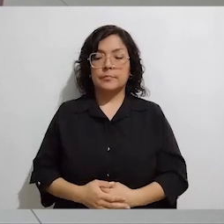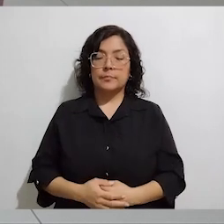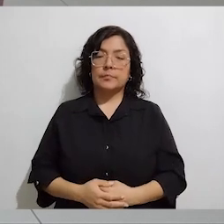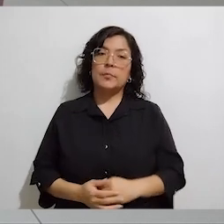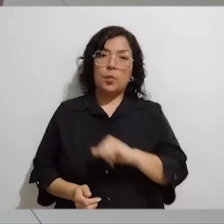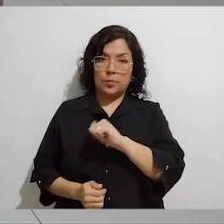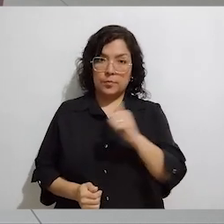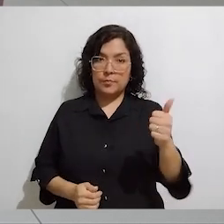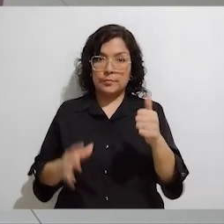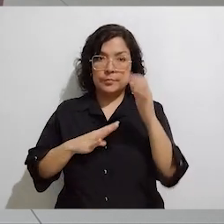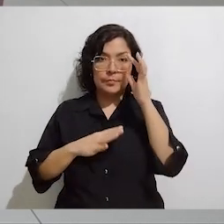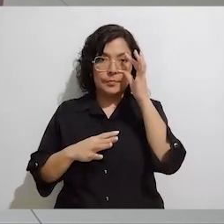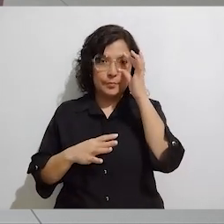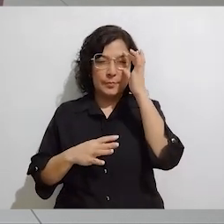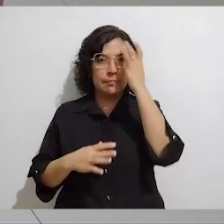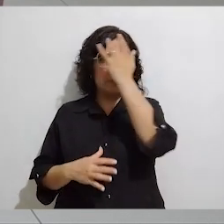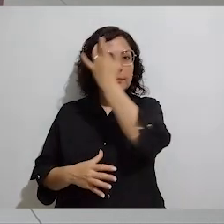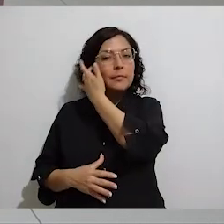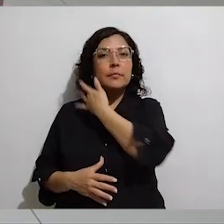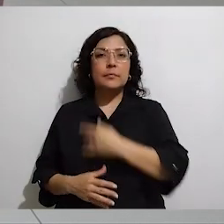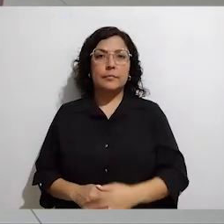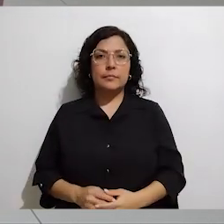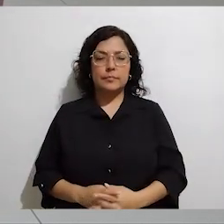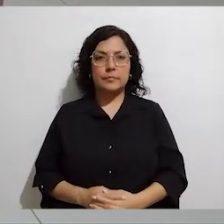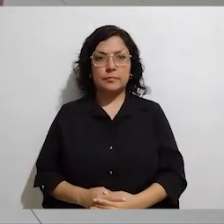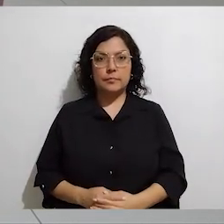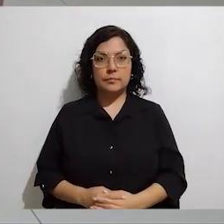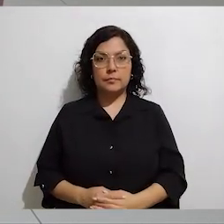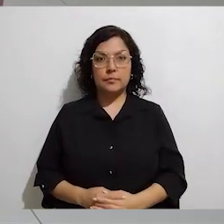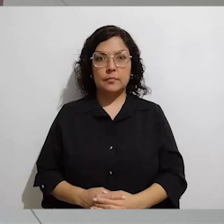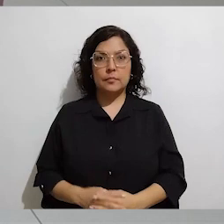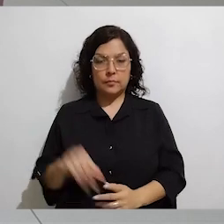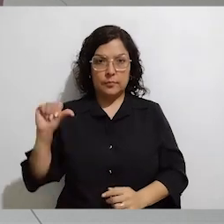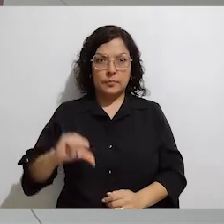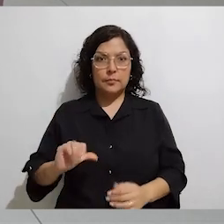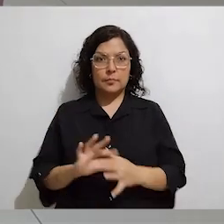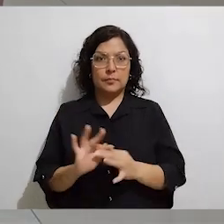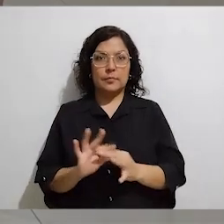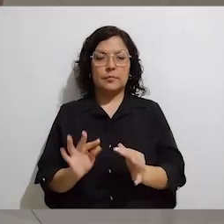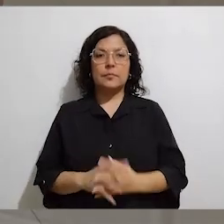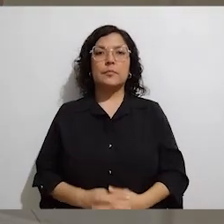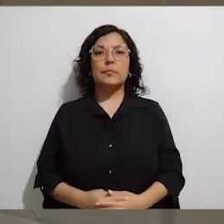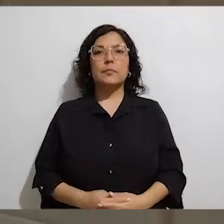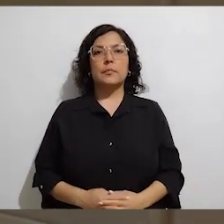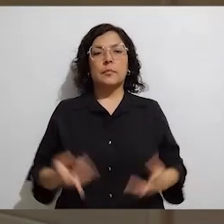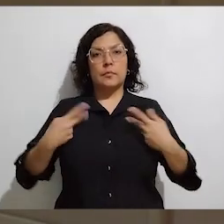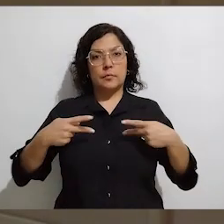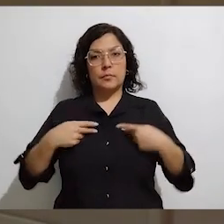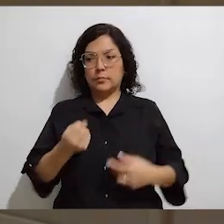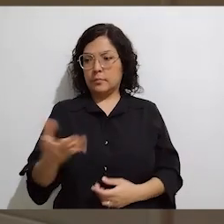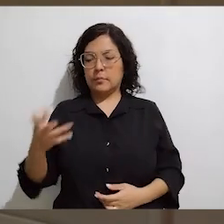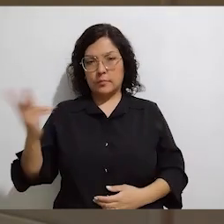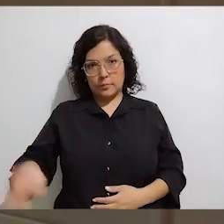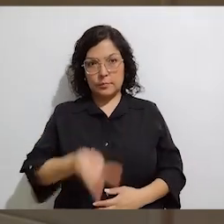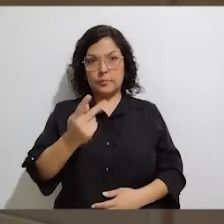otros mecanismos de los cuales vamos a hablar. Me preguntaban en forma específica que cuáles